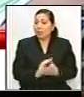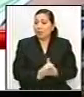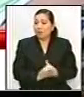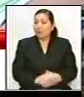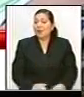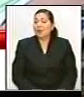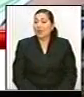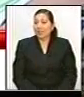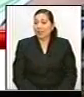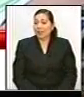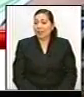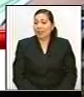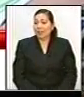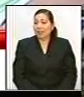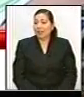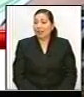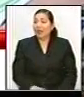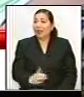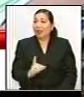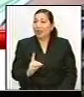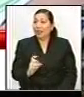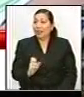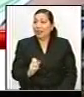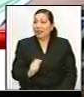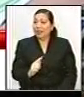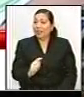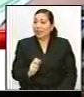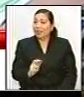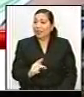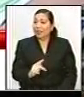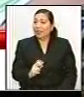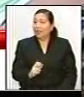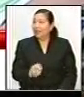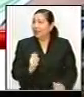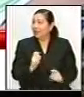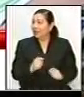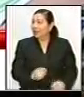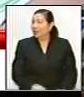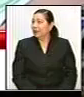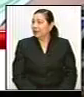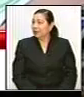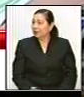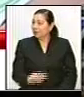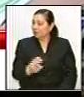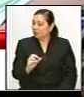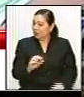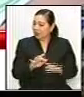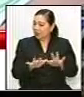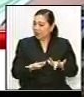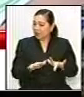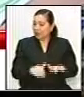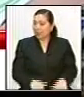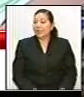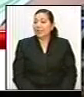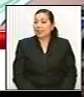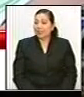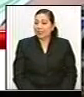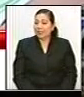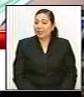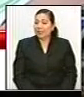tengo, como es Raúl Díez Canseco, él nos donó 20 computadoras de